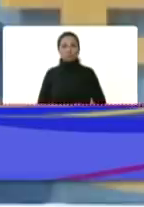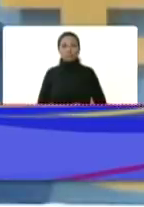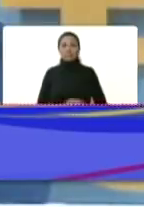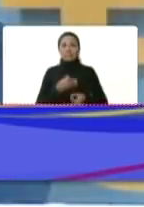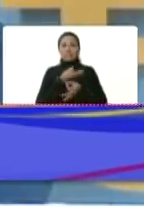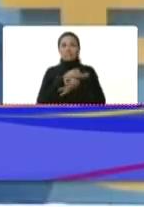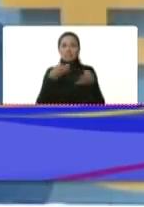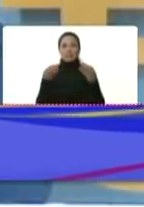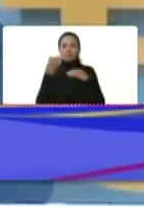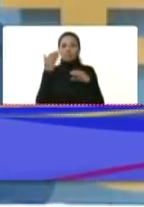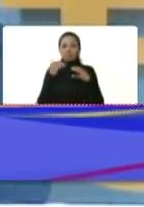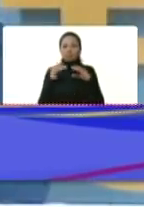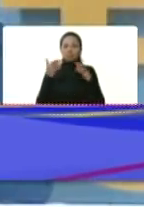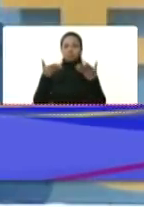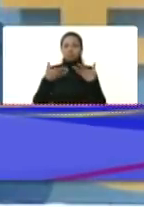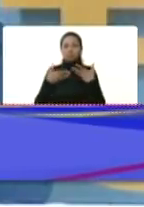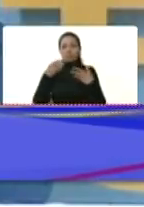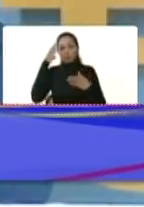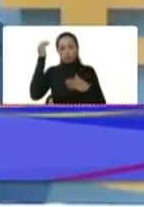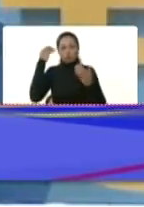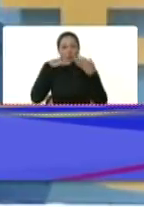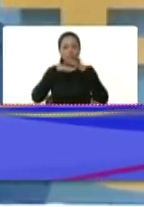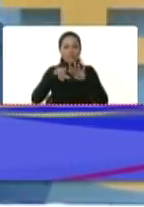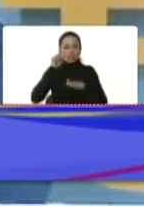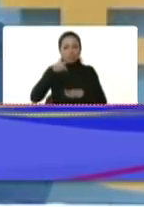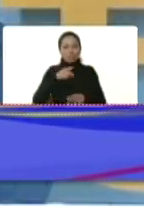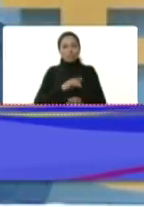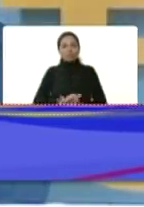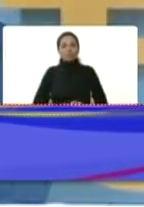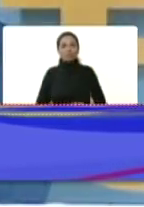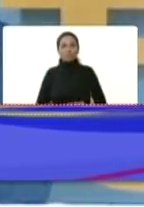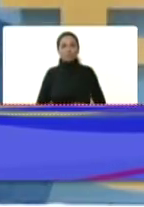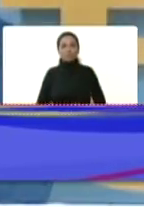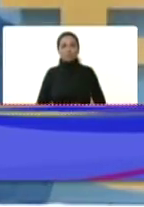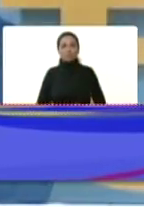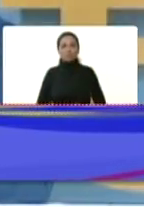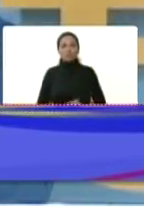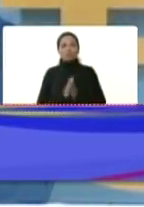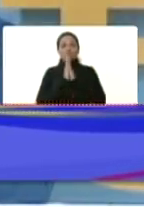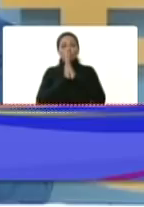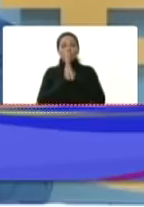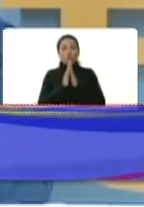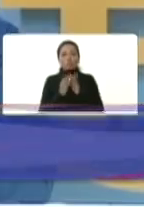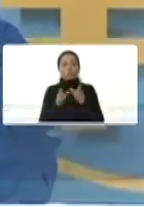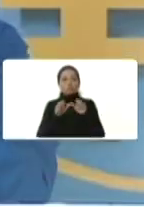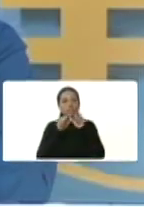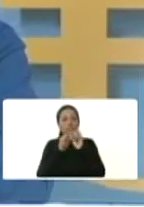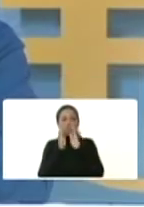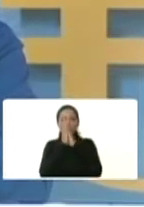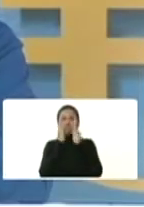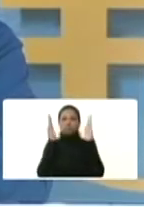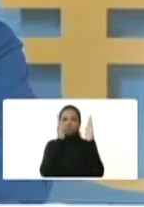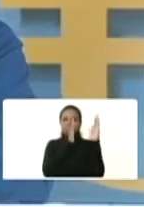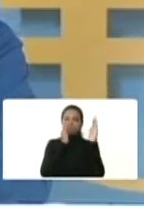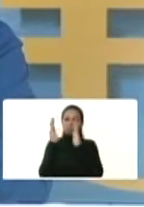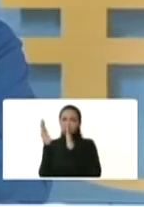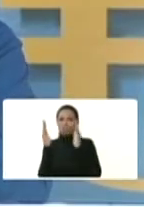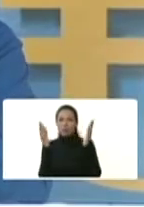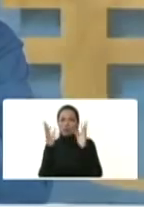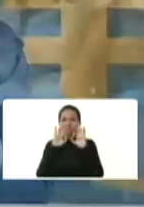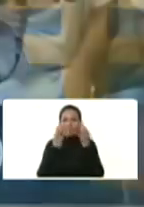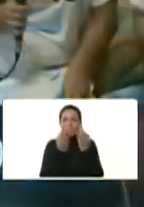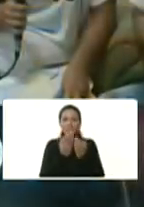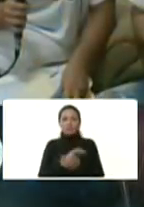Excelente mensaje. Que Dios te bendiga a ti también. Por favor, mantén la pantalla compartida. A esta